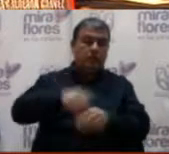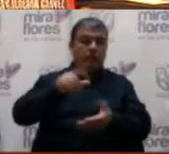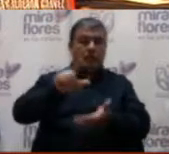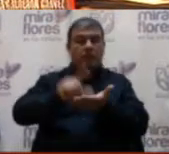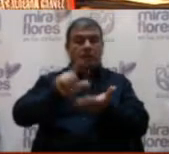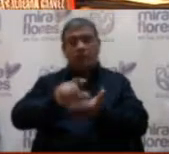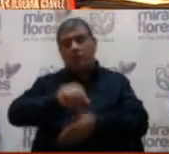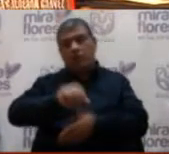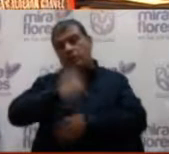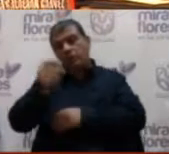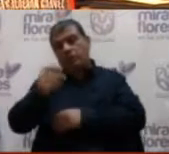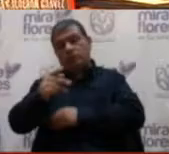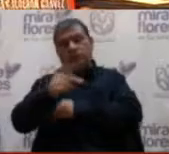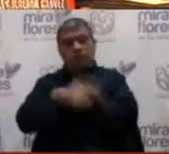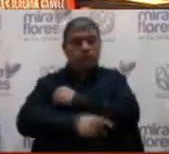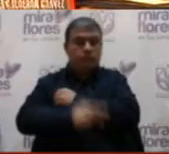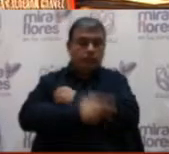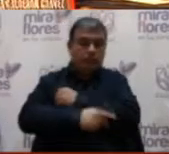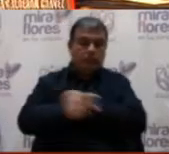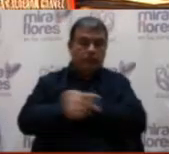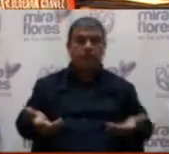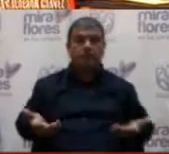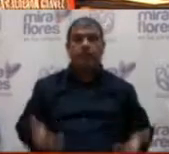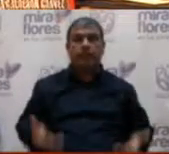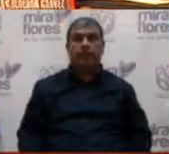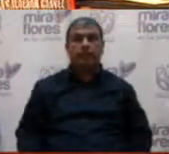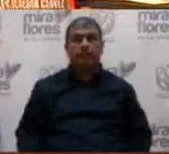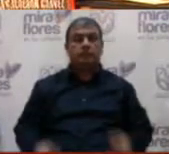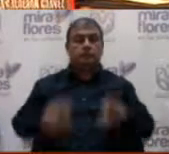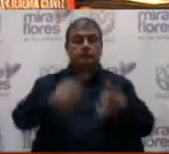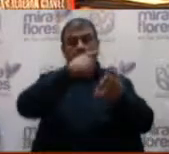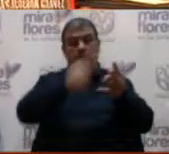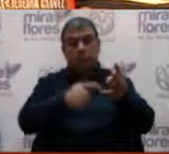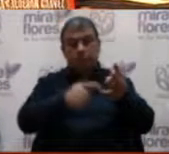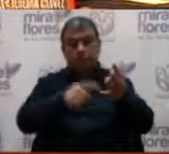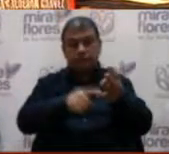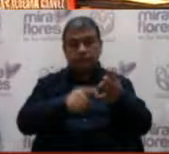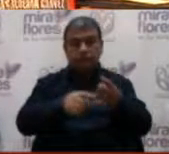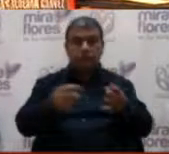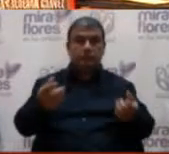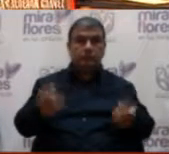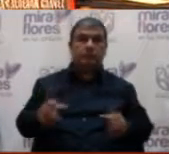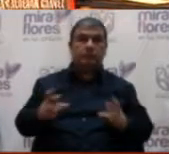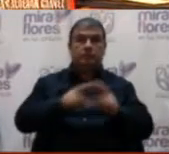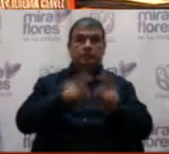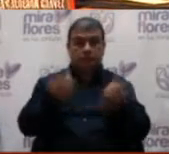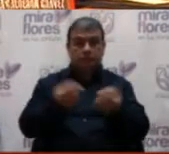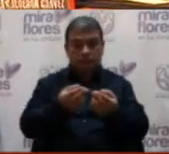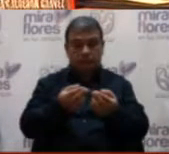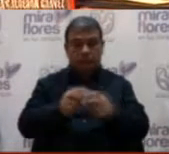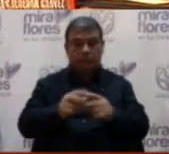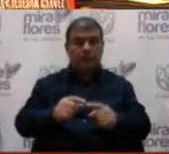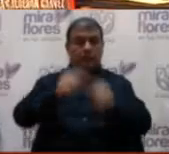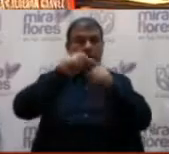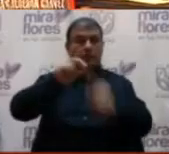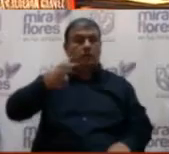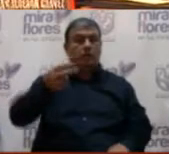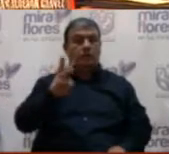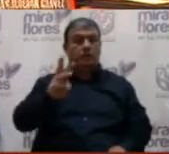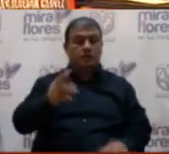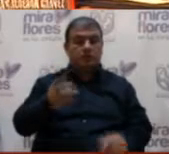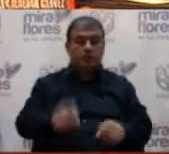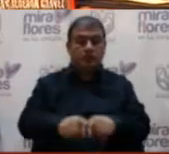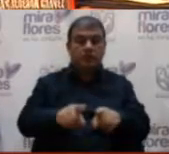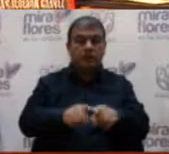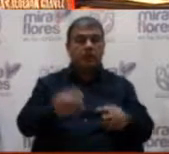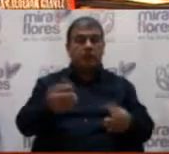en el extranjero. Cuarto, por tal motivo, en la sesión extraordinaria del 7 de julio del 2016, los